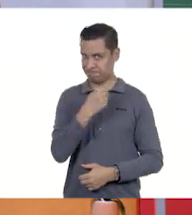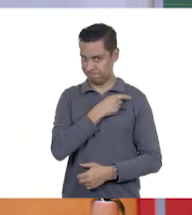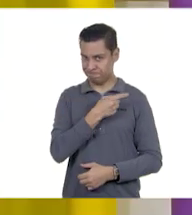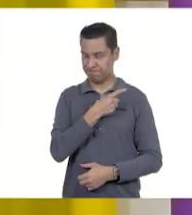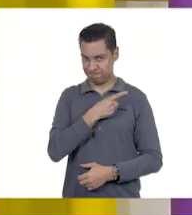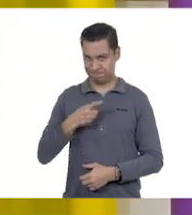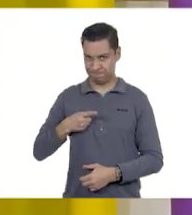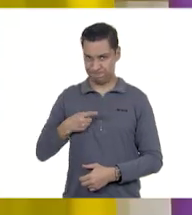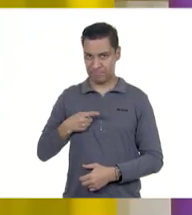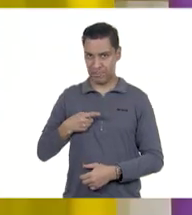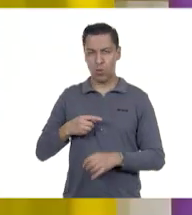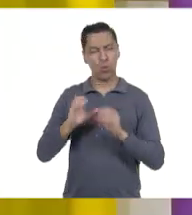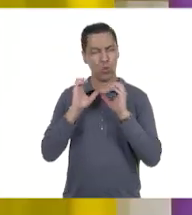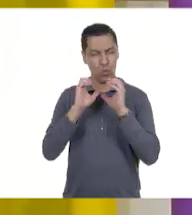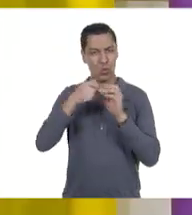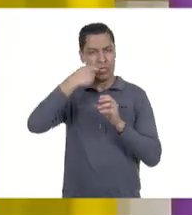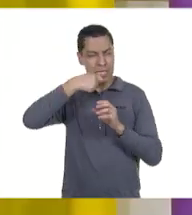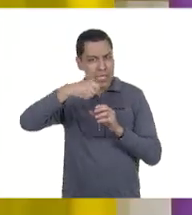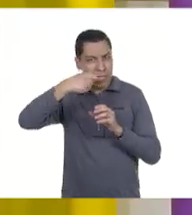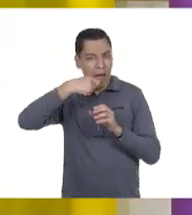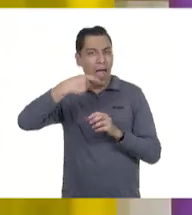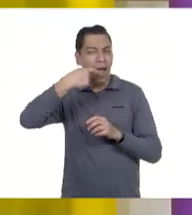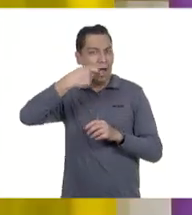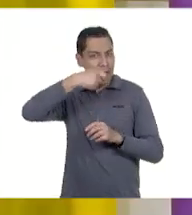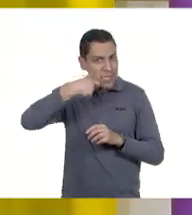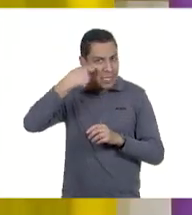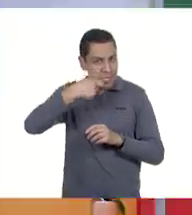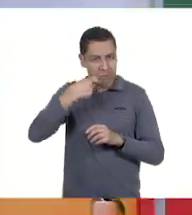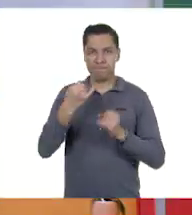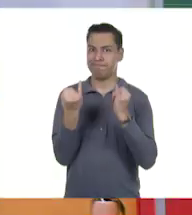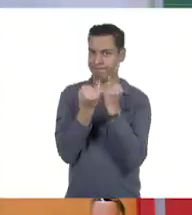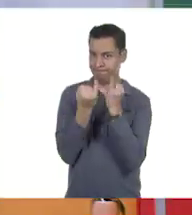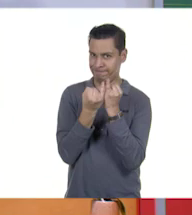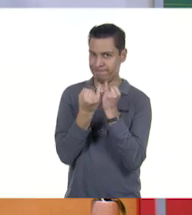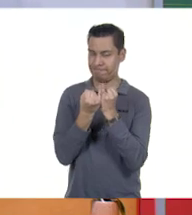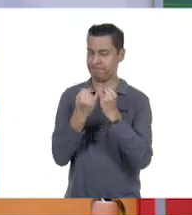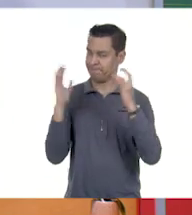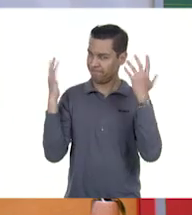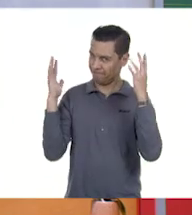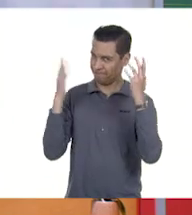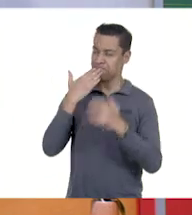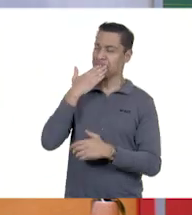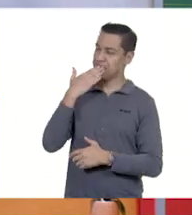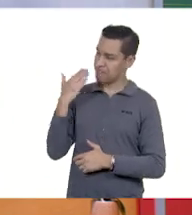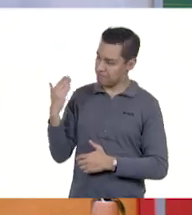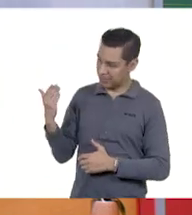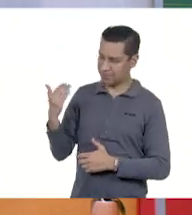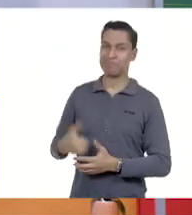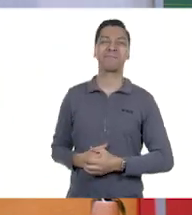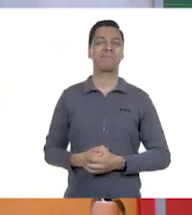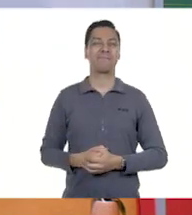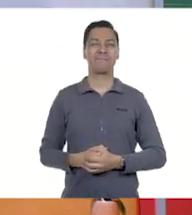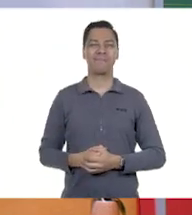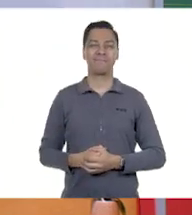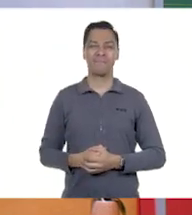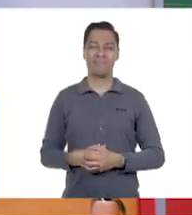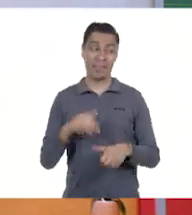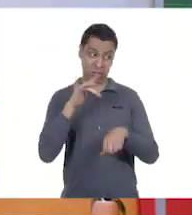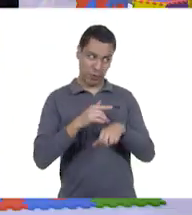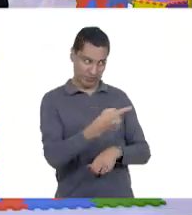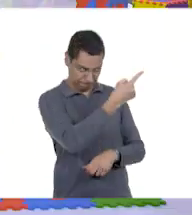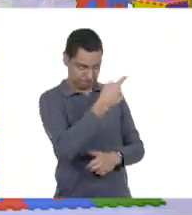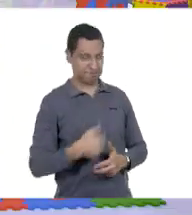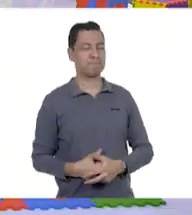también hay que tallarla con cuidado, pero hay que tallarla también. ¡Muy bien, Lenny! ¡Muy buena actuación! ¡Bien! ¡Vas tú! ¡Mi